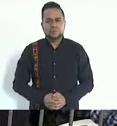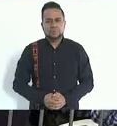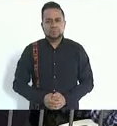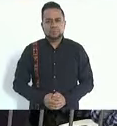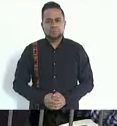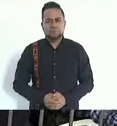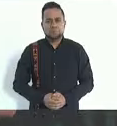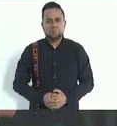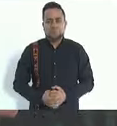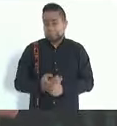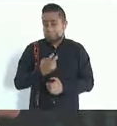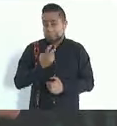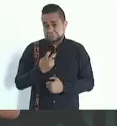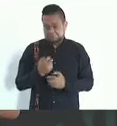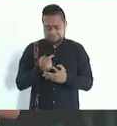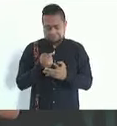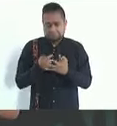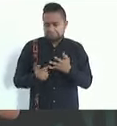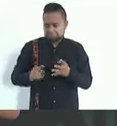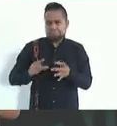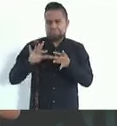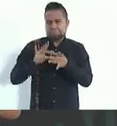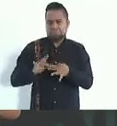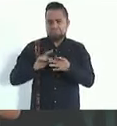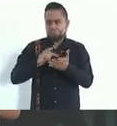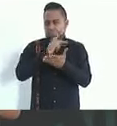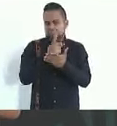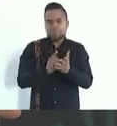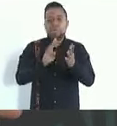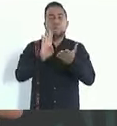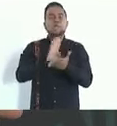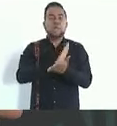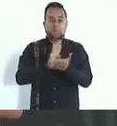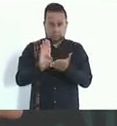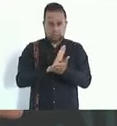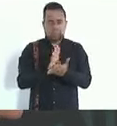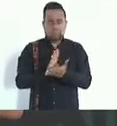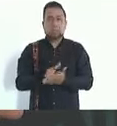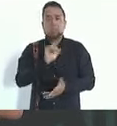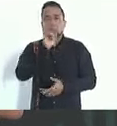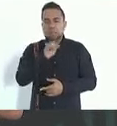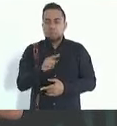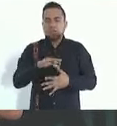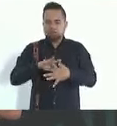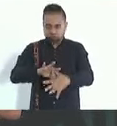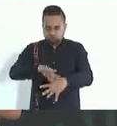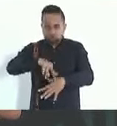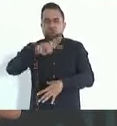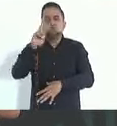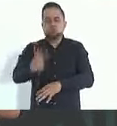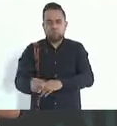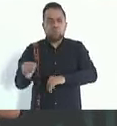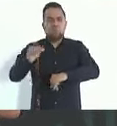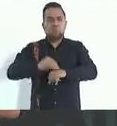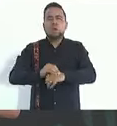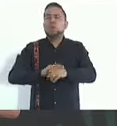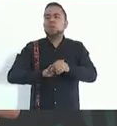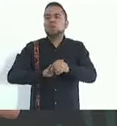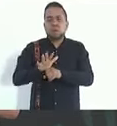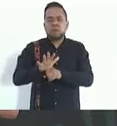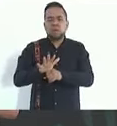Estos son algunos de los programas de bienestar. Y vamos a hacer realidad también lo que